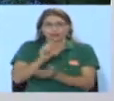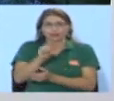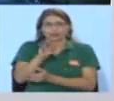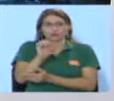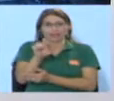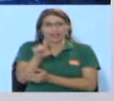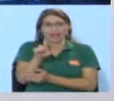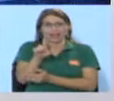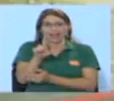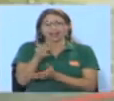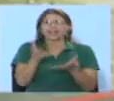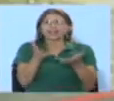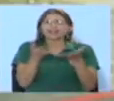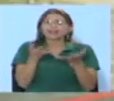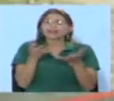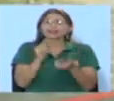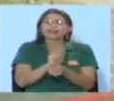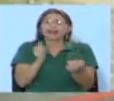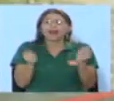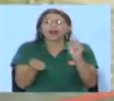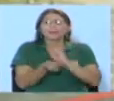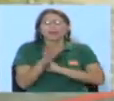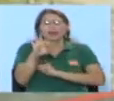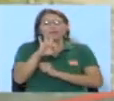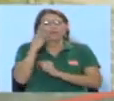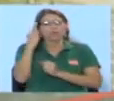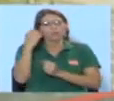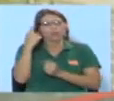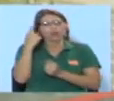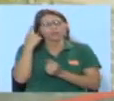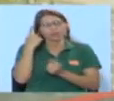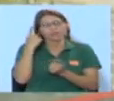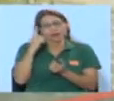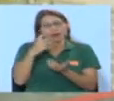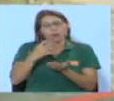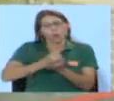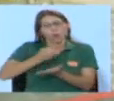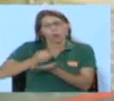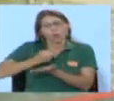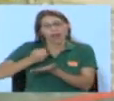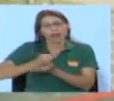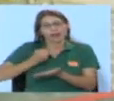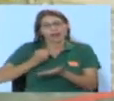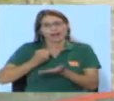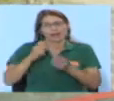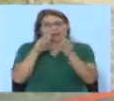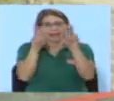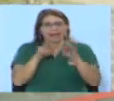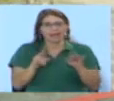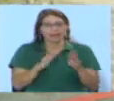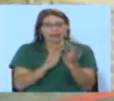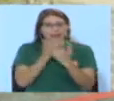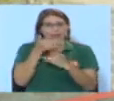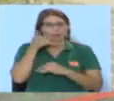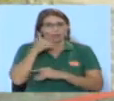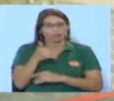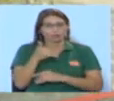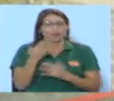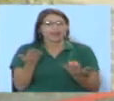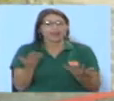cambiar la forma en la cual se va a que se está planteando cobrar el internet móvil. En ese